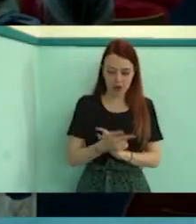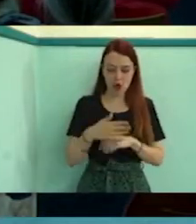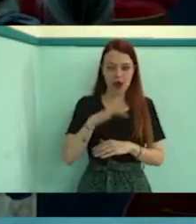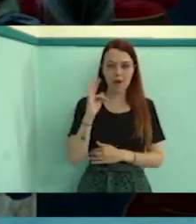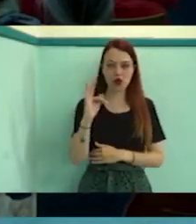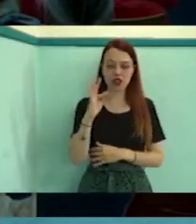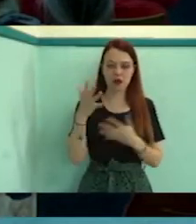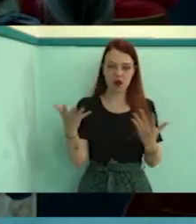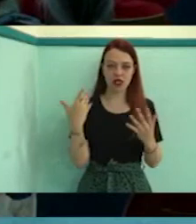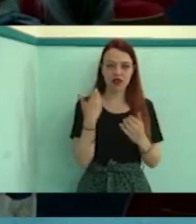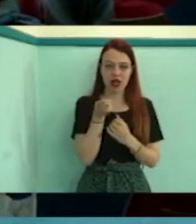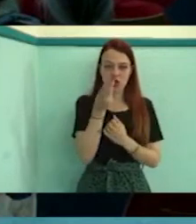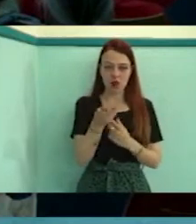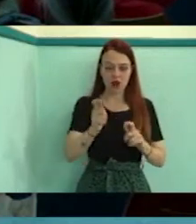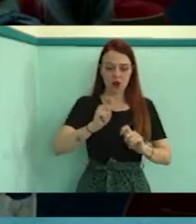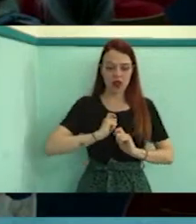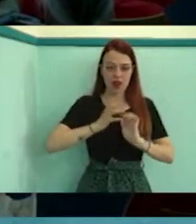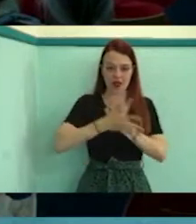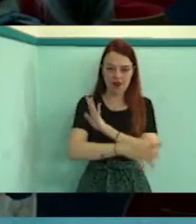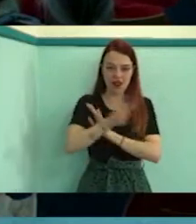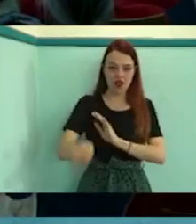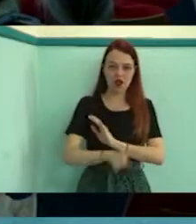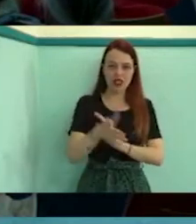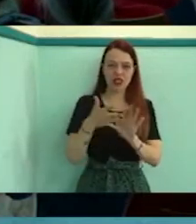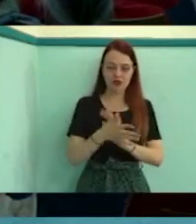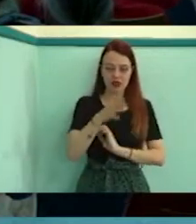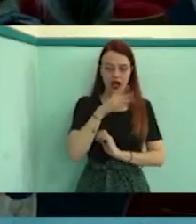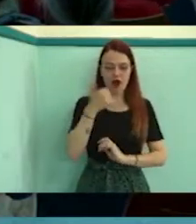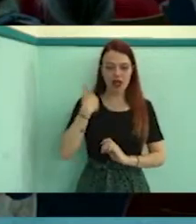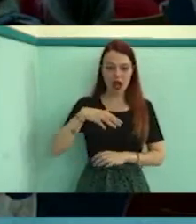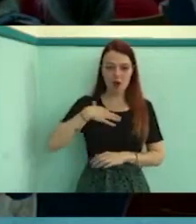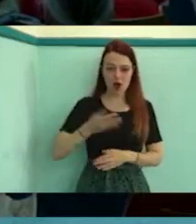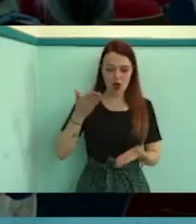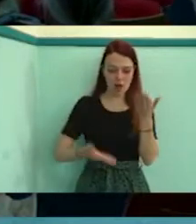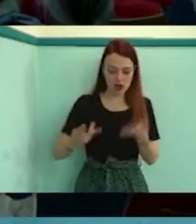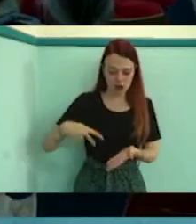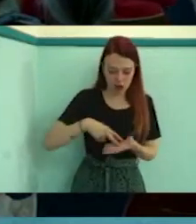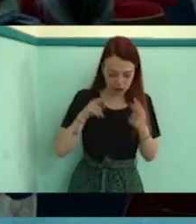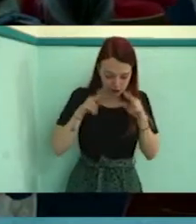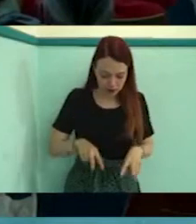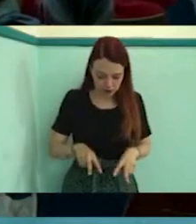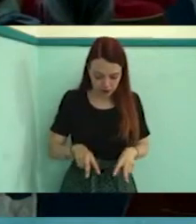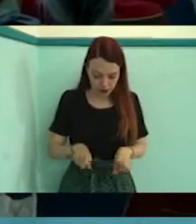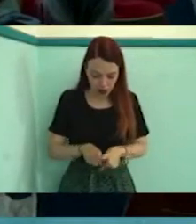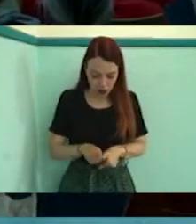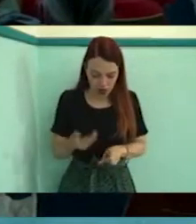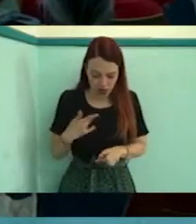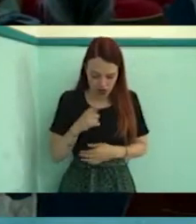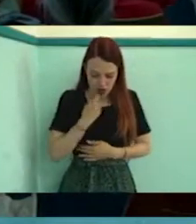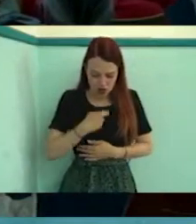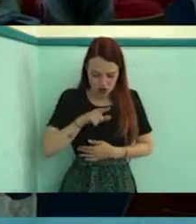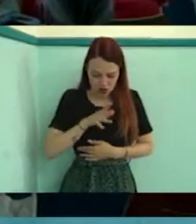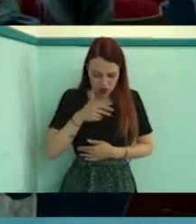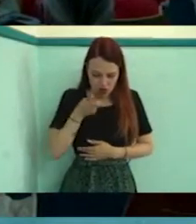es que ya el número no me Define es decir ahora soy capaz de subirme a la báscula y no odiarme por el número que